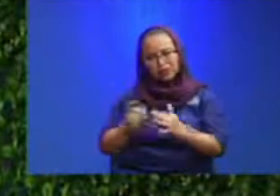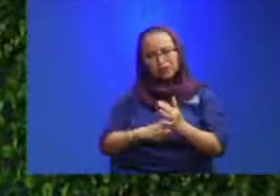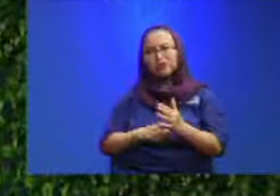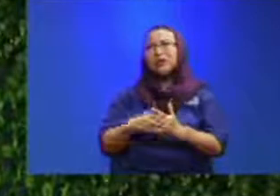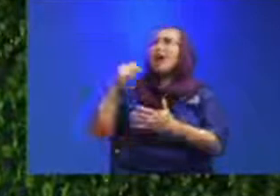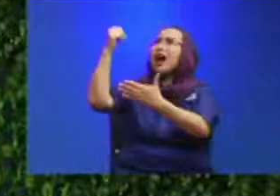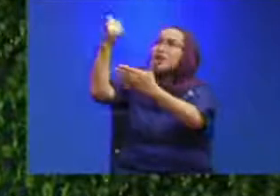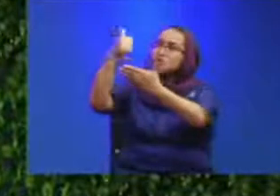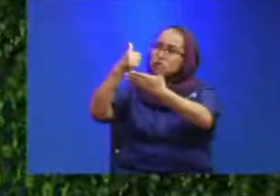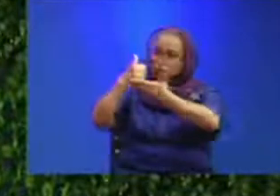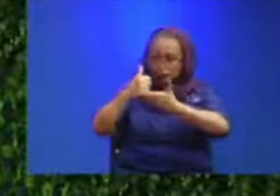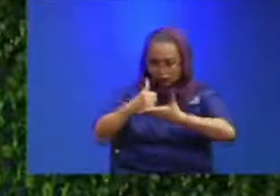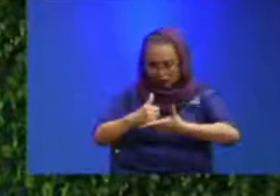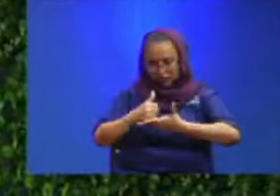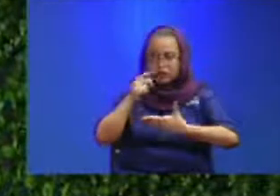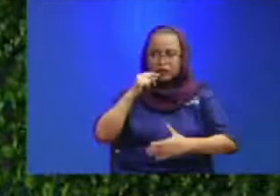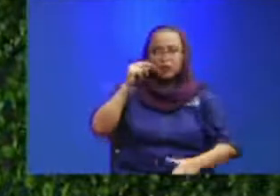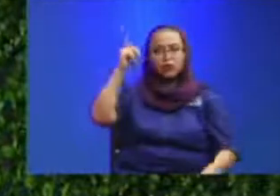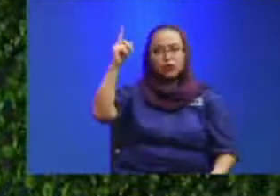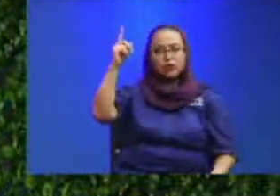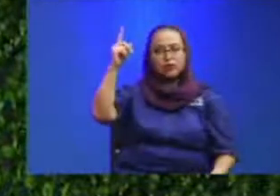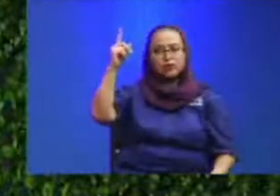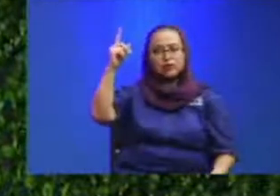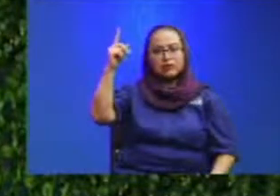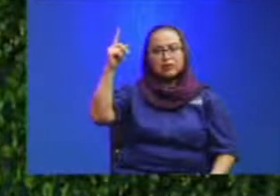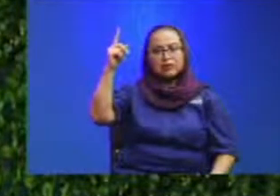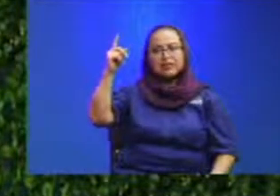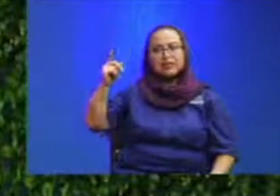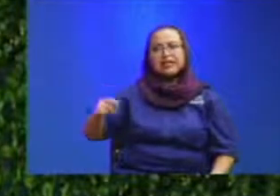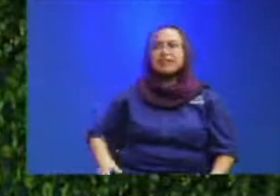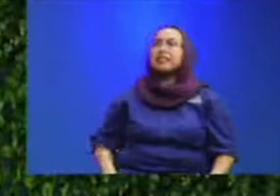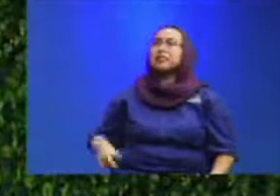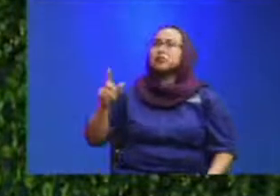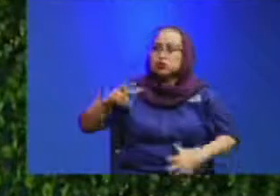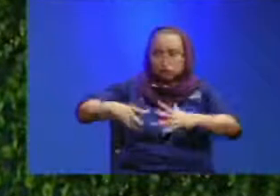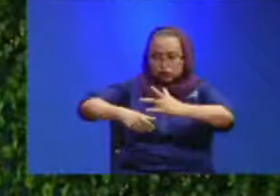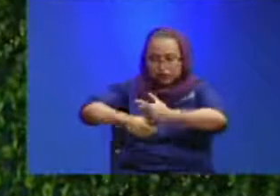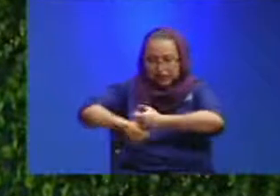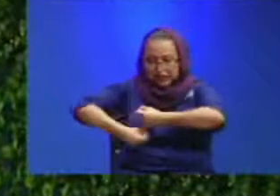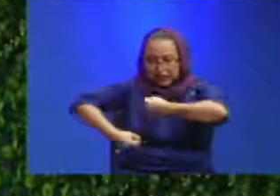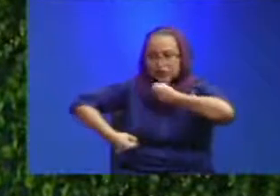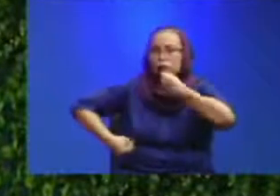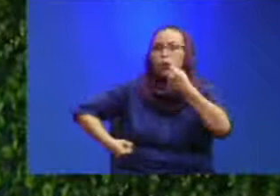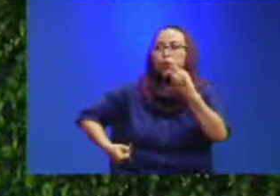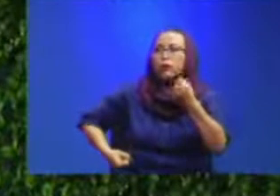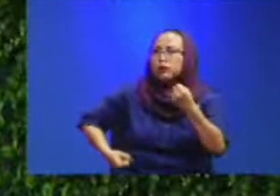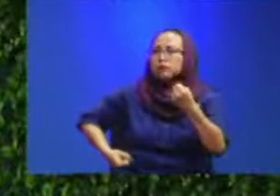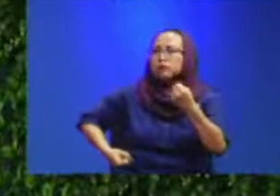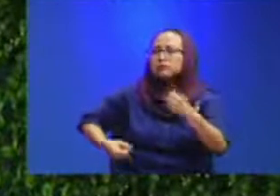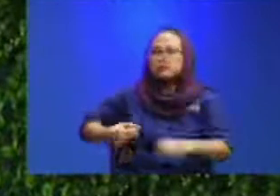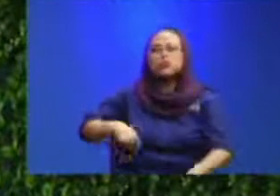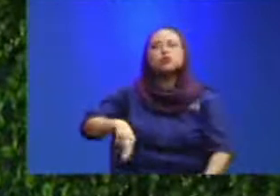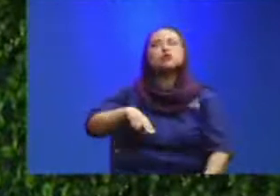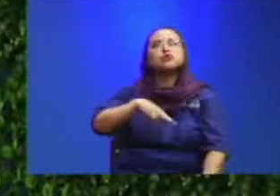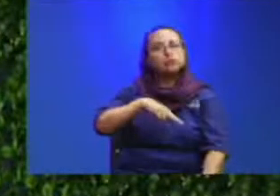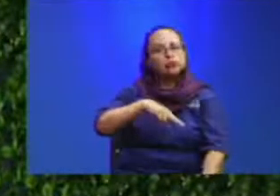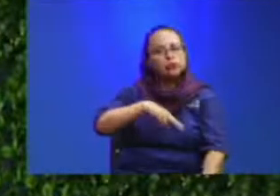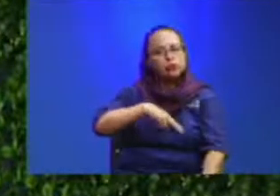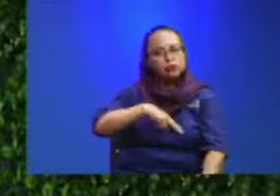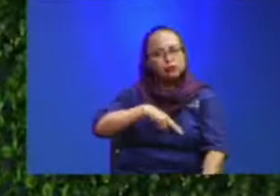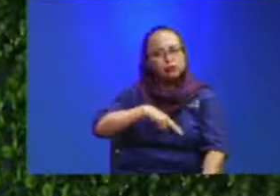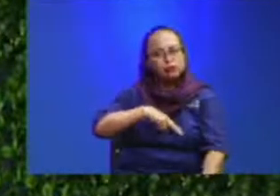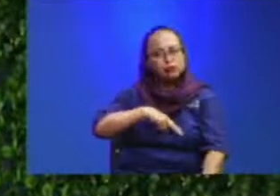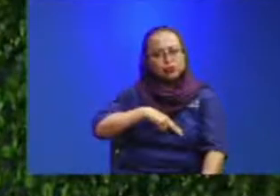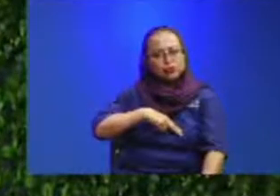ayúdanos señor para que con el con el báculo con el cetro de los nobles nosotros podamos destapar